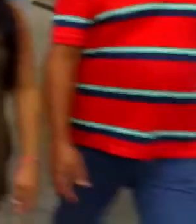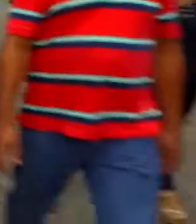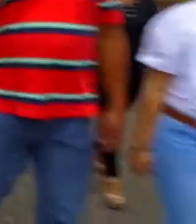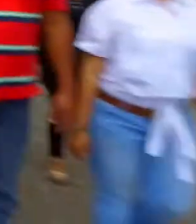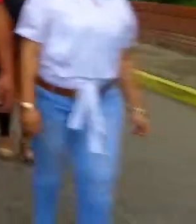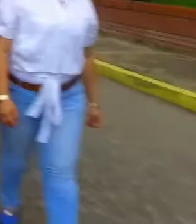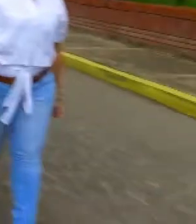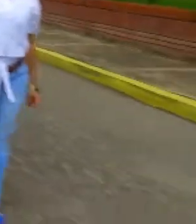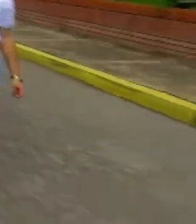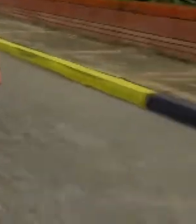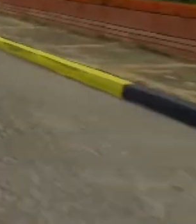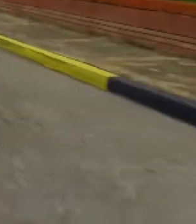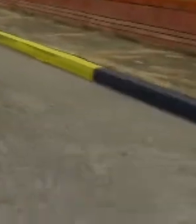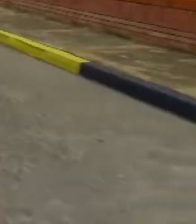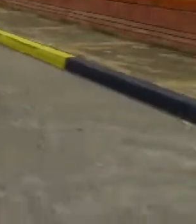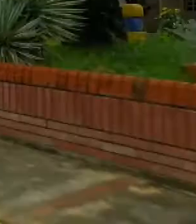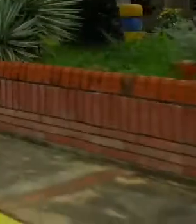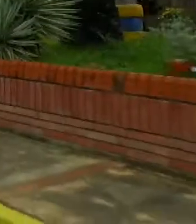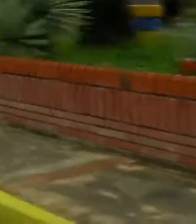Quiero un presente mejor.